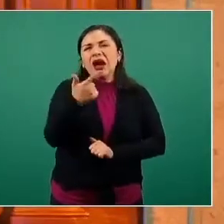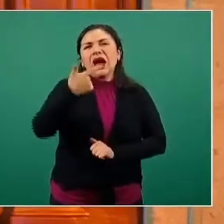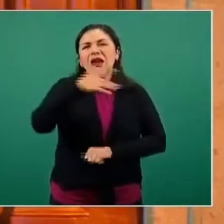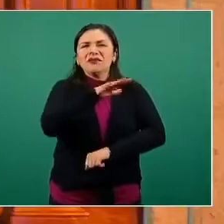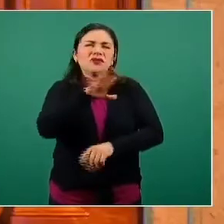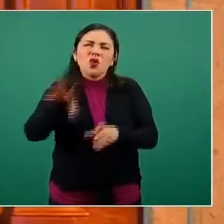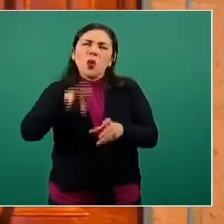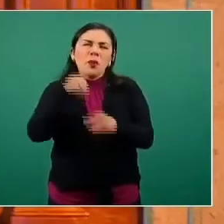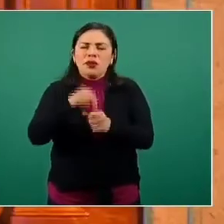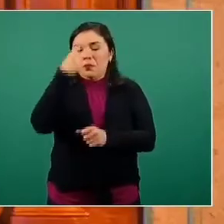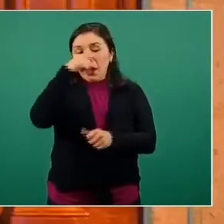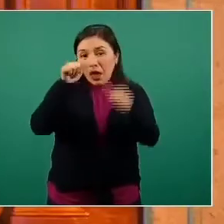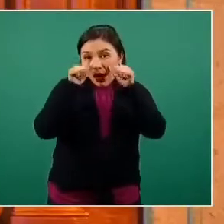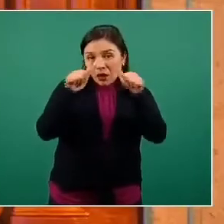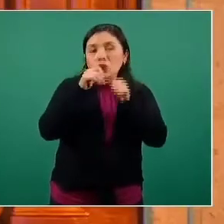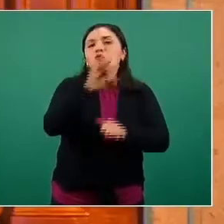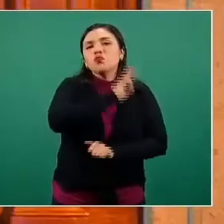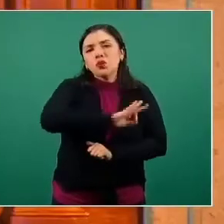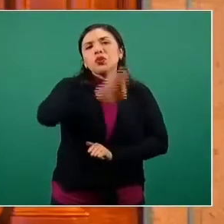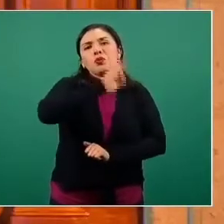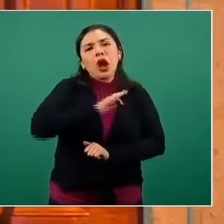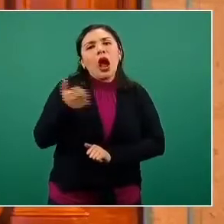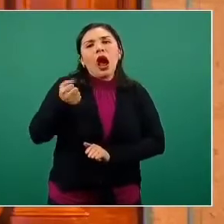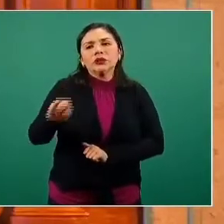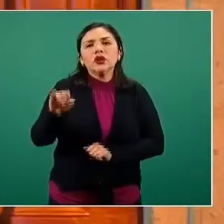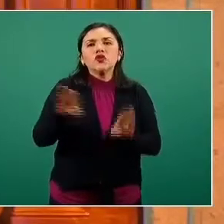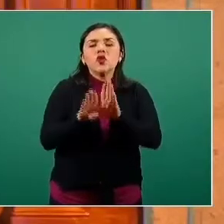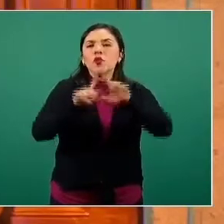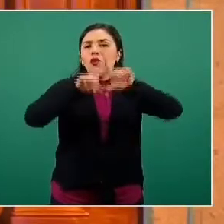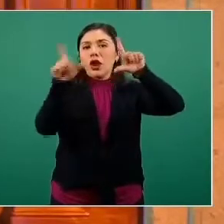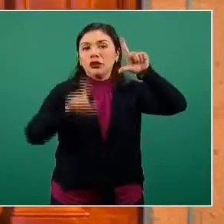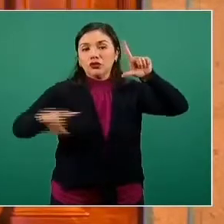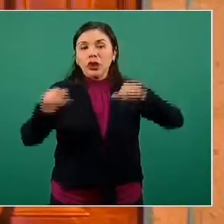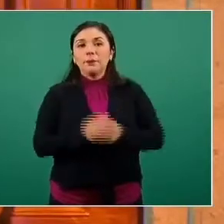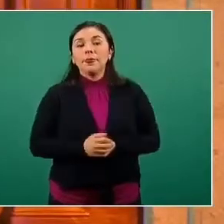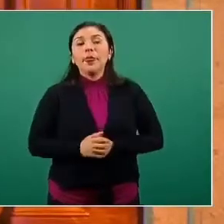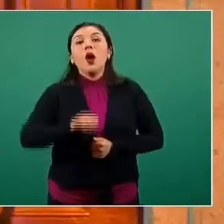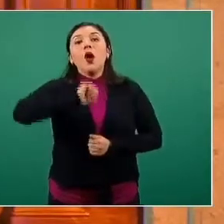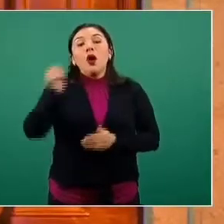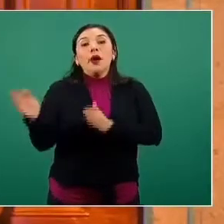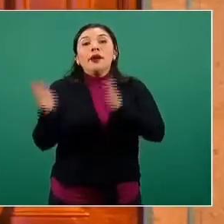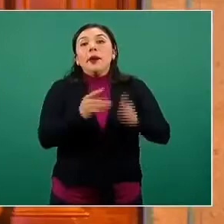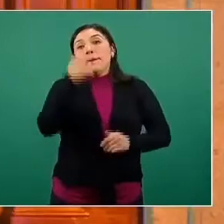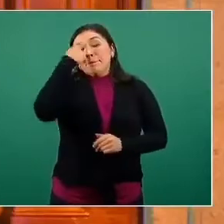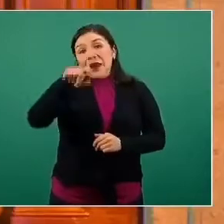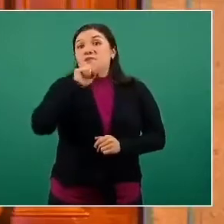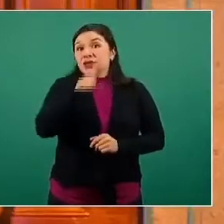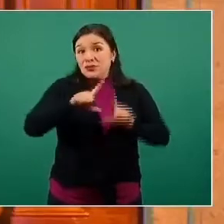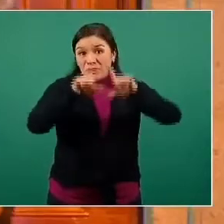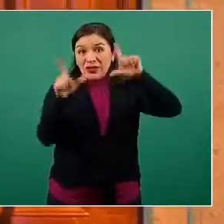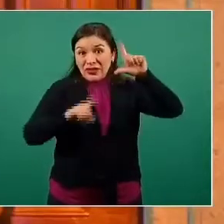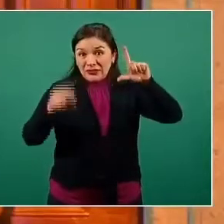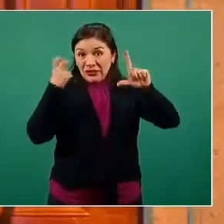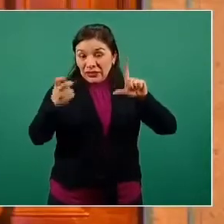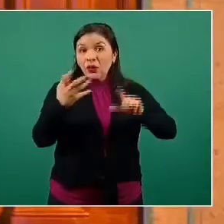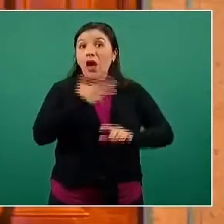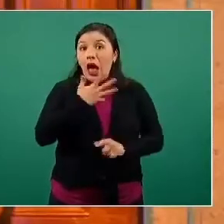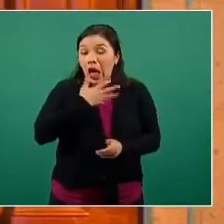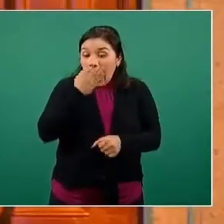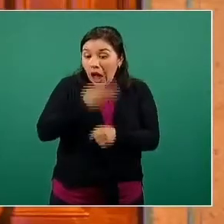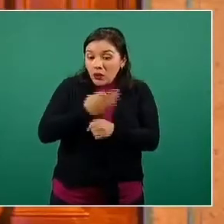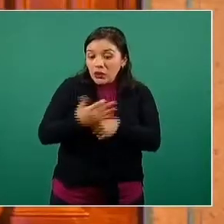graves, disponibles a nivel nacional. Para efectos precisamente del nivel nacional, se tienen